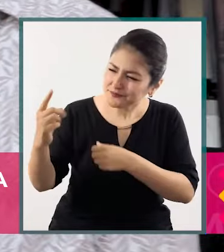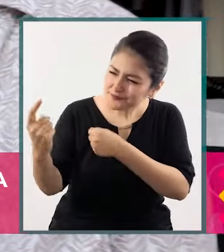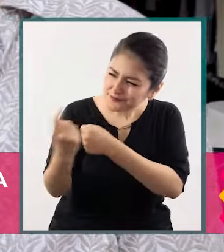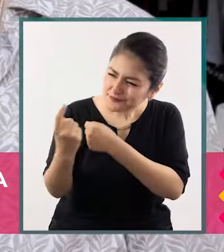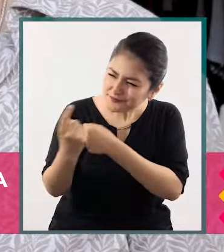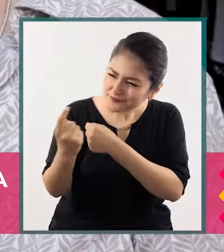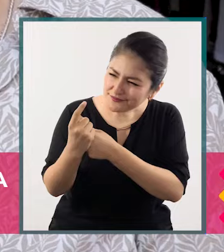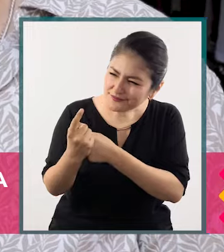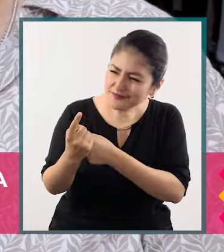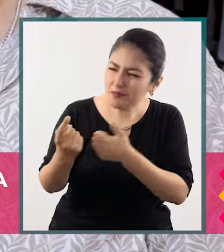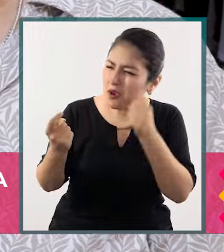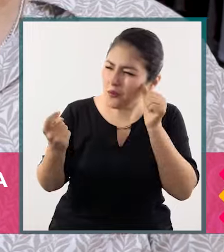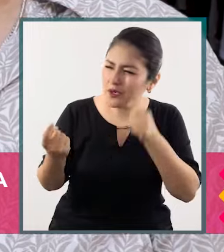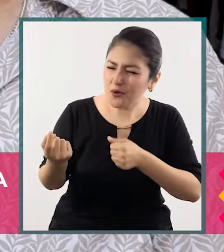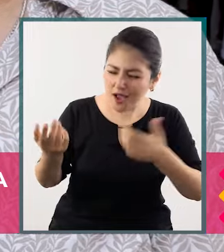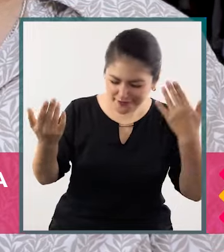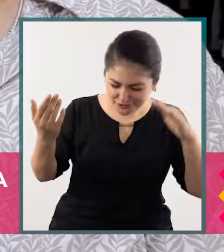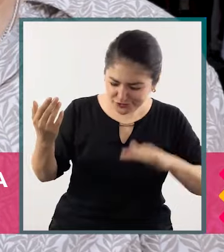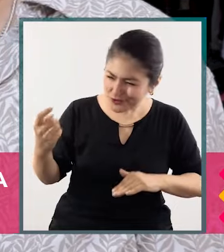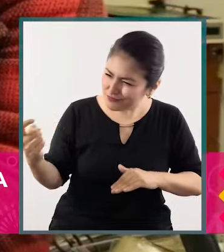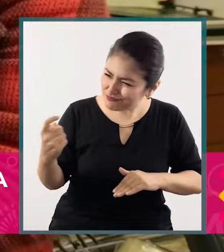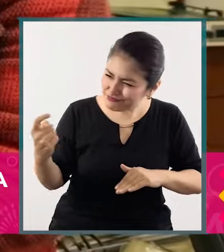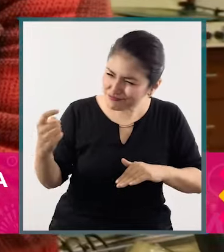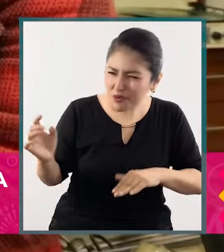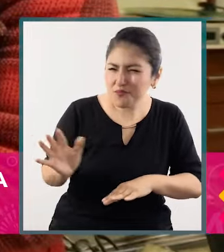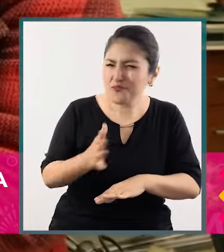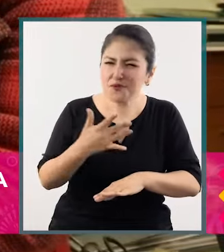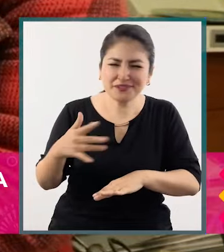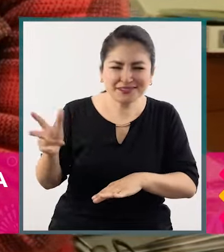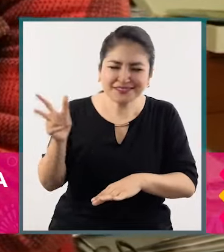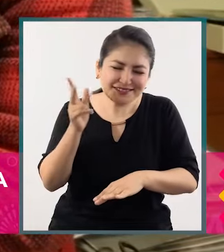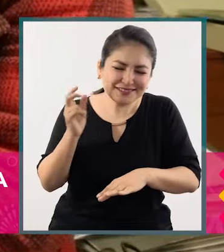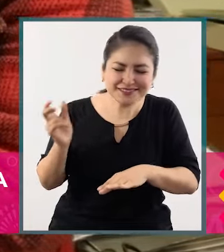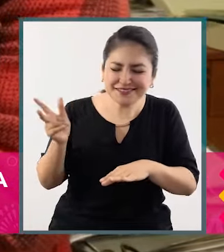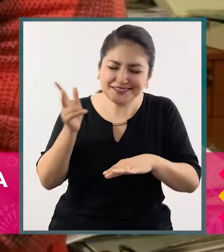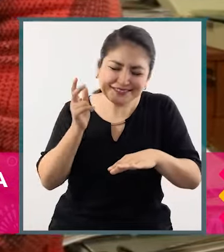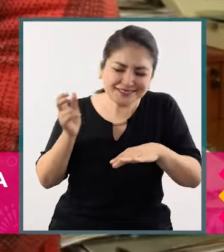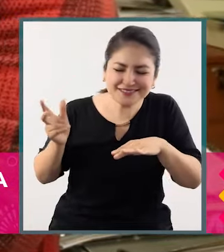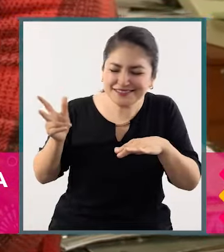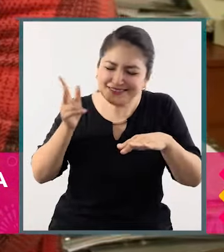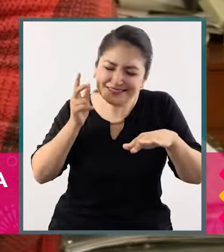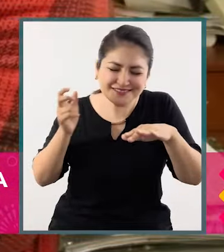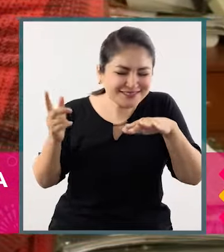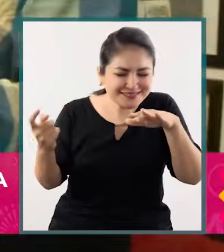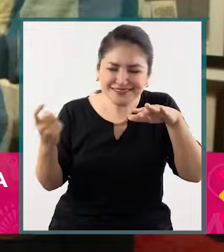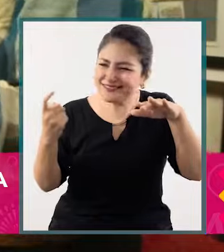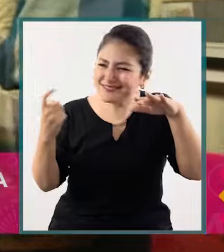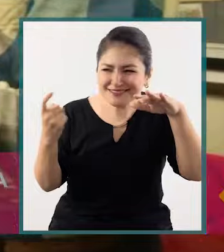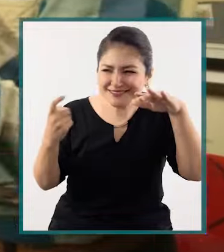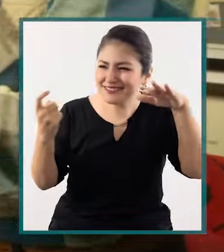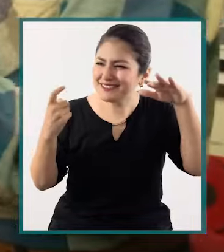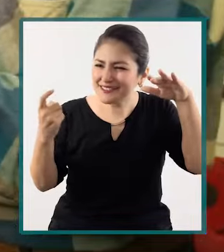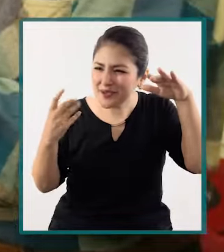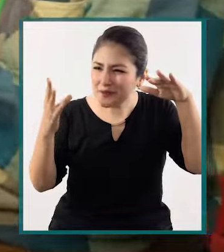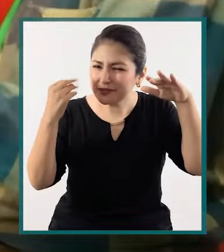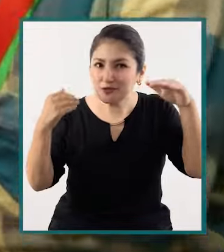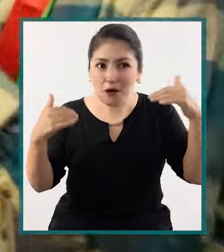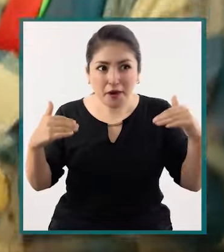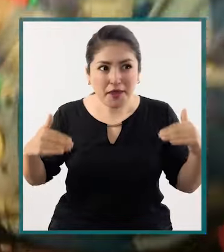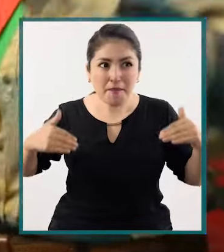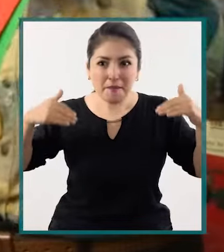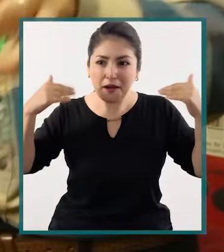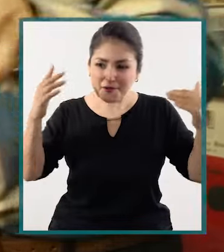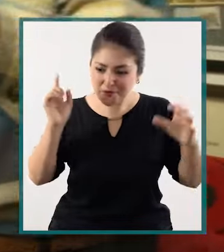yo desde muy pequeño he crecido con esta linda música, con lo que él me ha podido enseñar. Y bueno, ahora